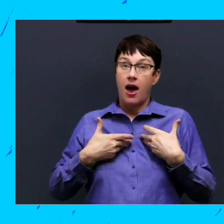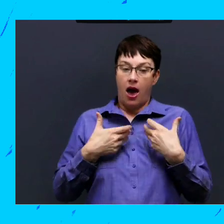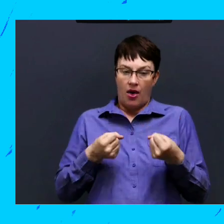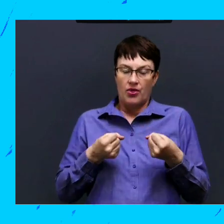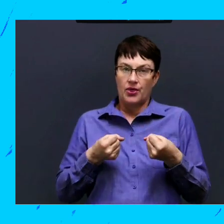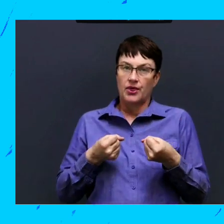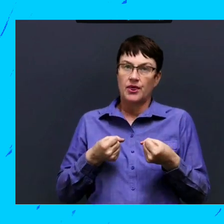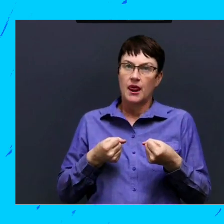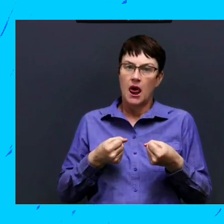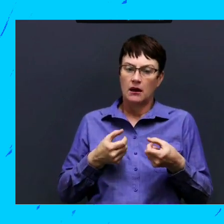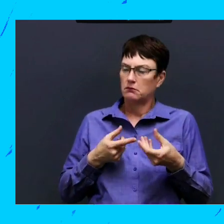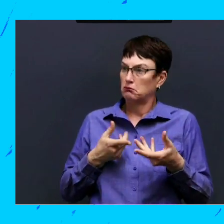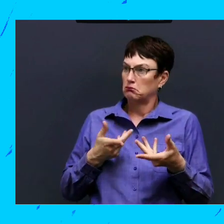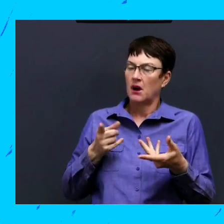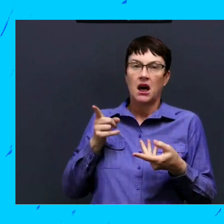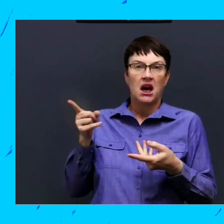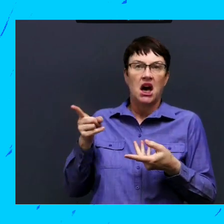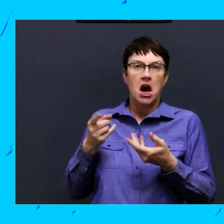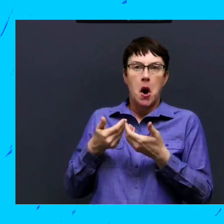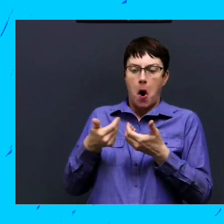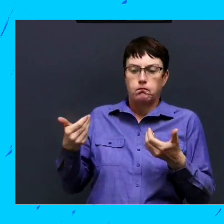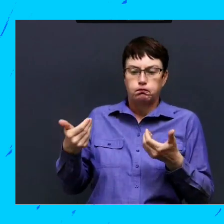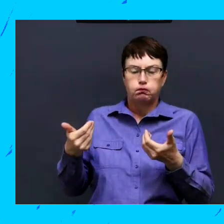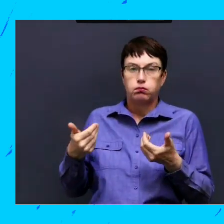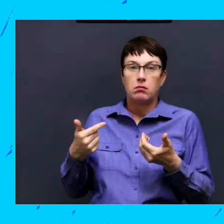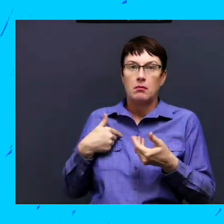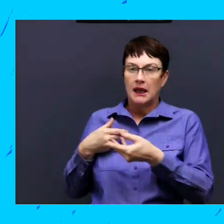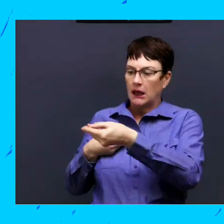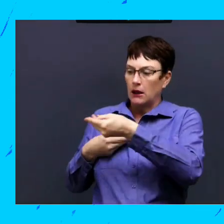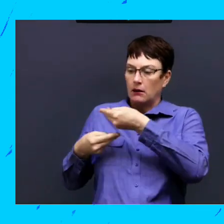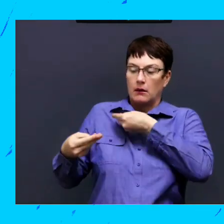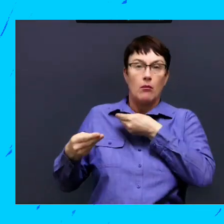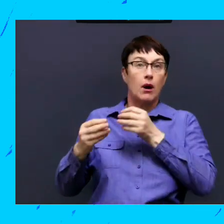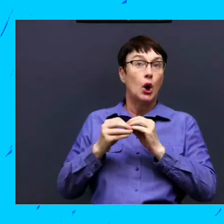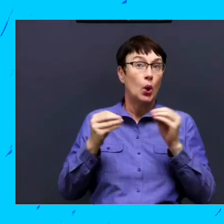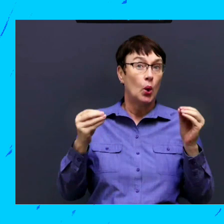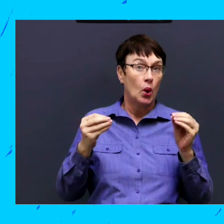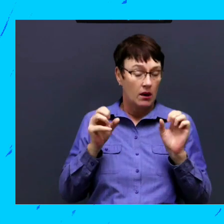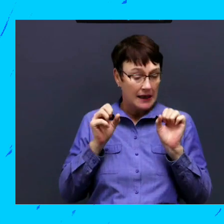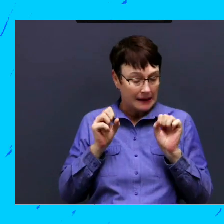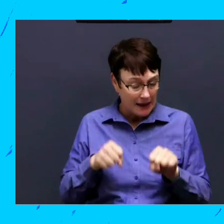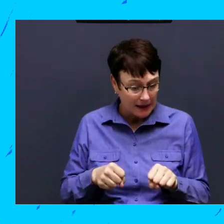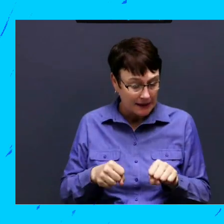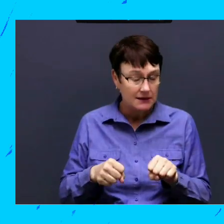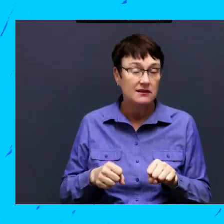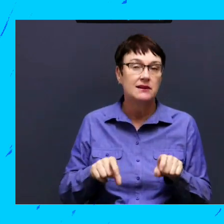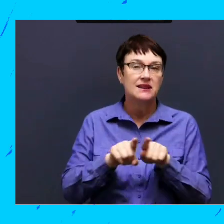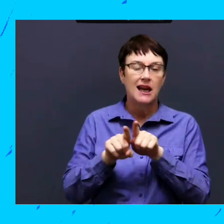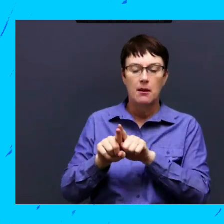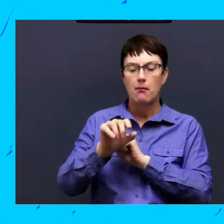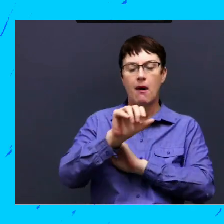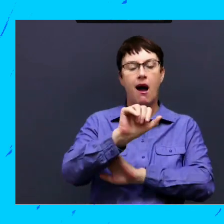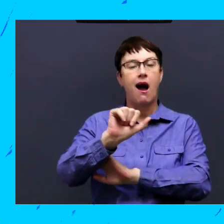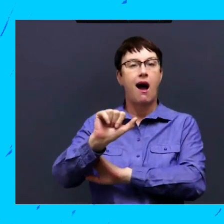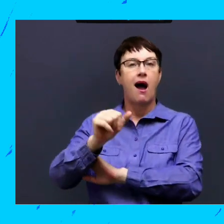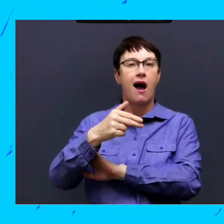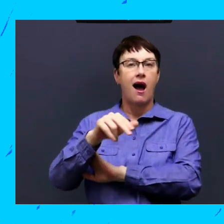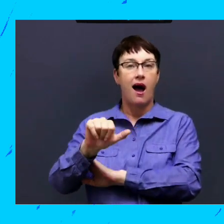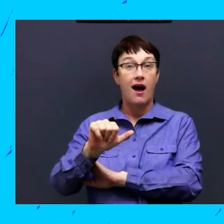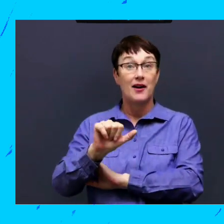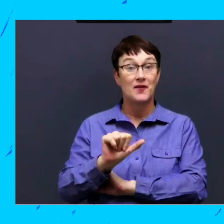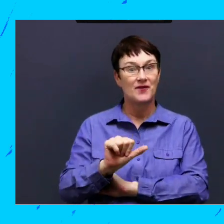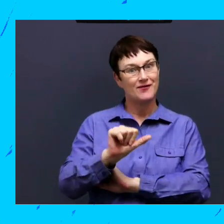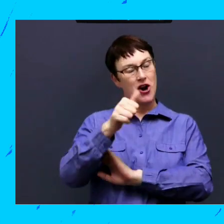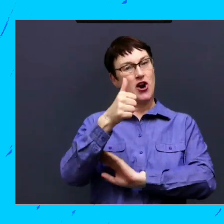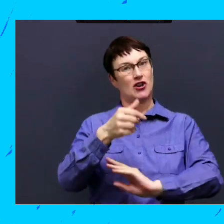en el sector de la salud, por ejemplo. Y lo hemos visto en el taller de AHA cuando hicimos la primera